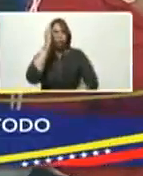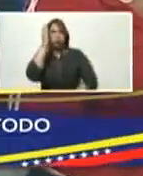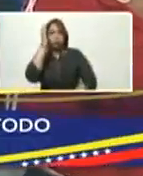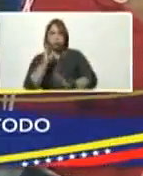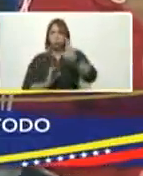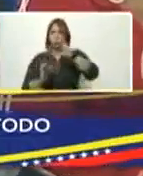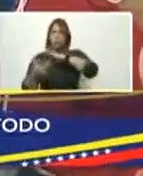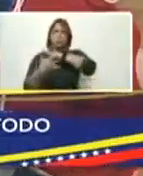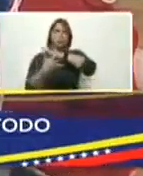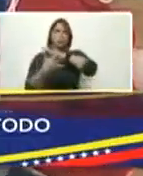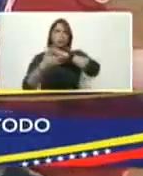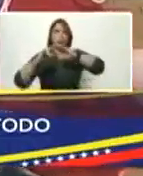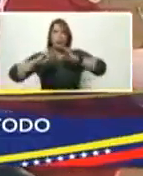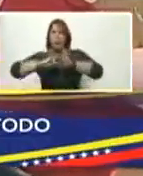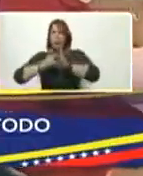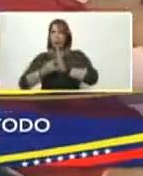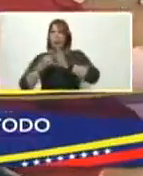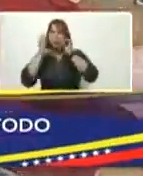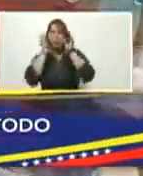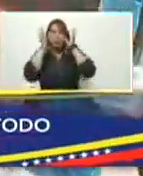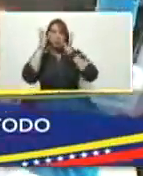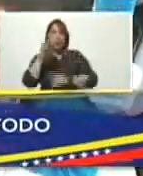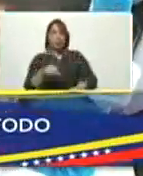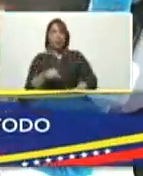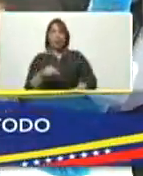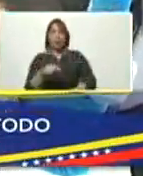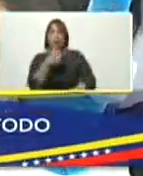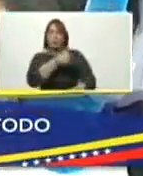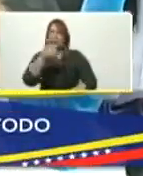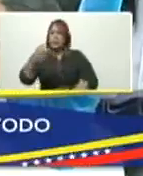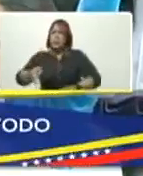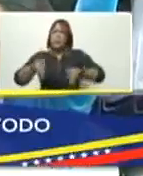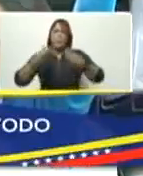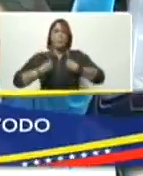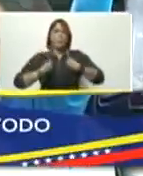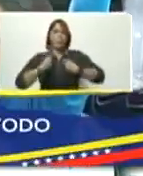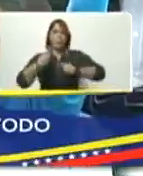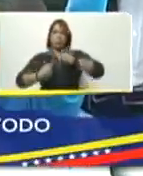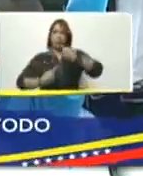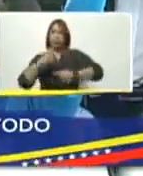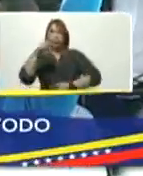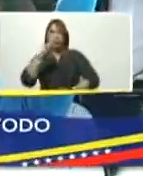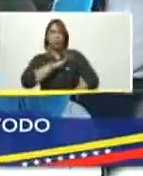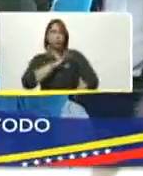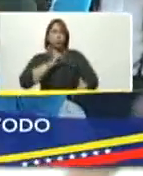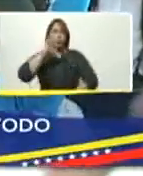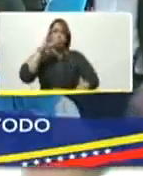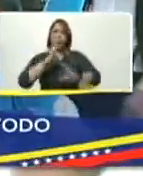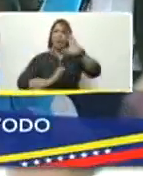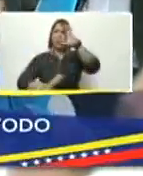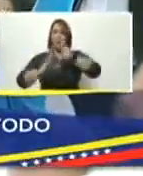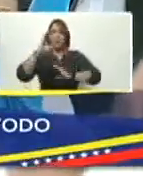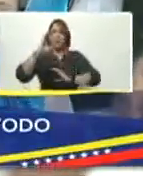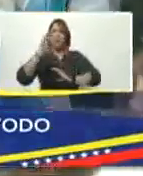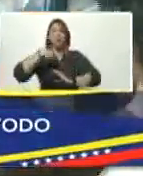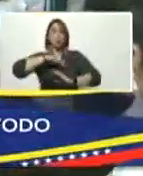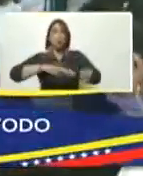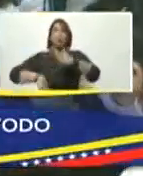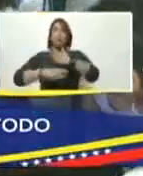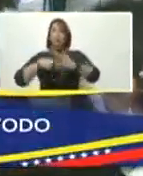la técnica y la innovación en cada hecho de la vida diaria, en la vida cotidiana. El socialismo científico lo vamos